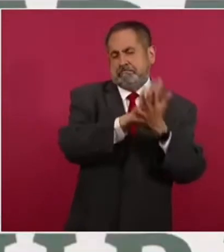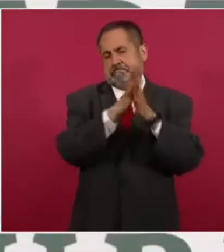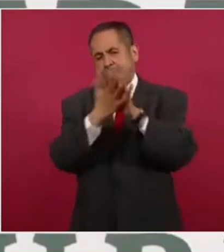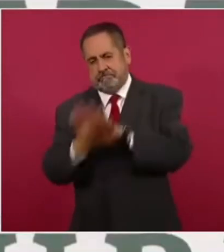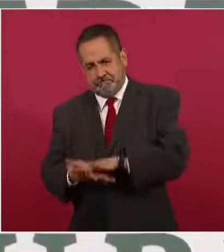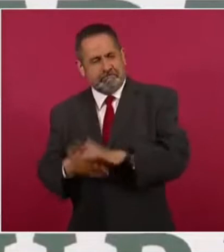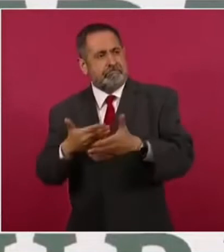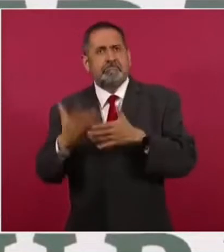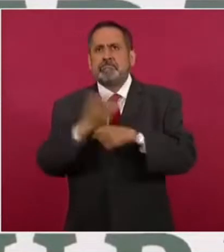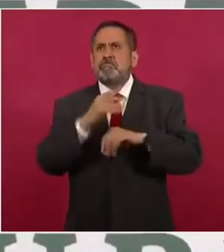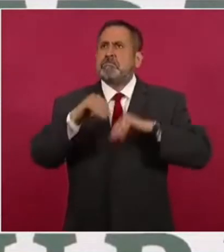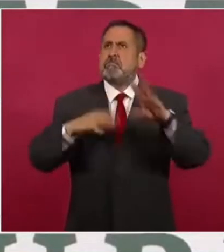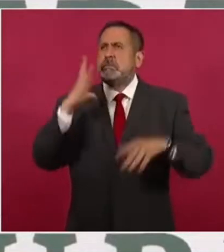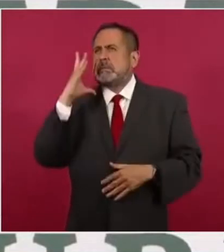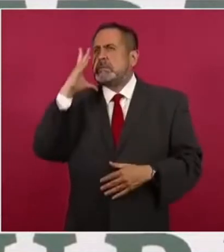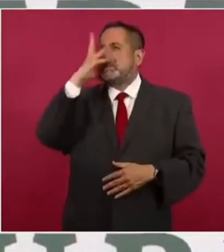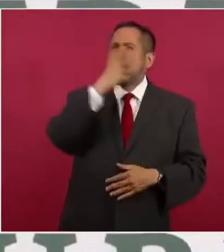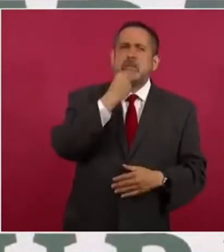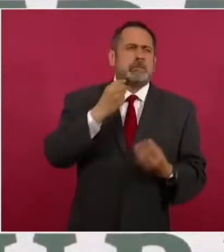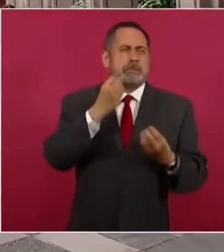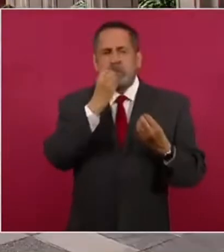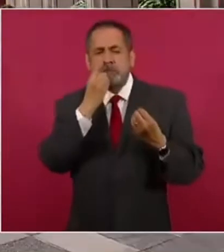hacer recordar mucho nuestra historia.